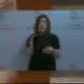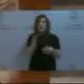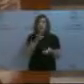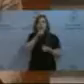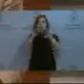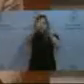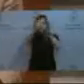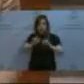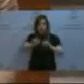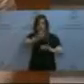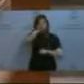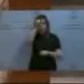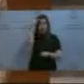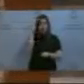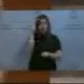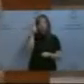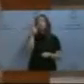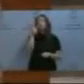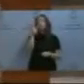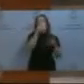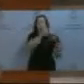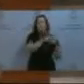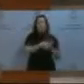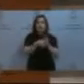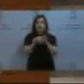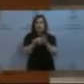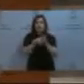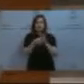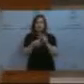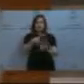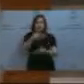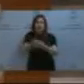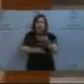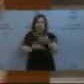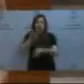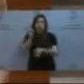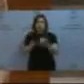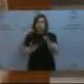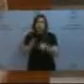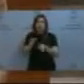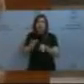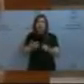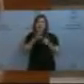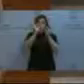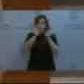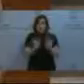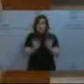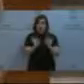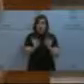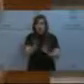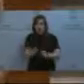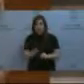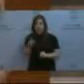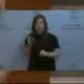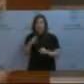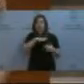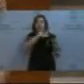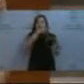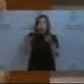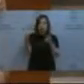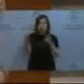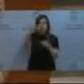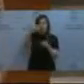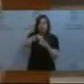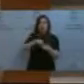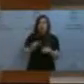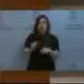informe forense que forma parte de un proceso judicial. Además de ese informe, entre la documentación que integran los diferentes